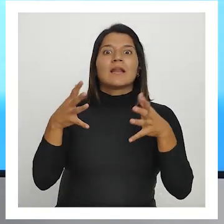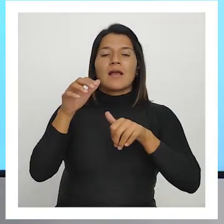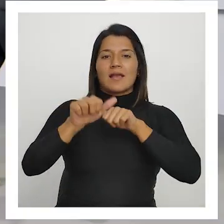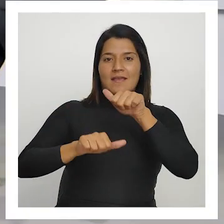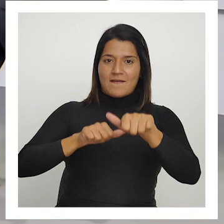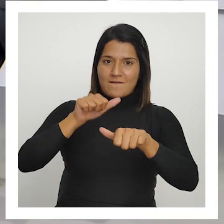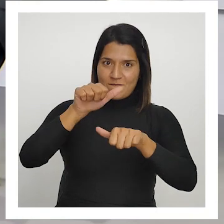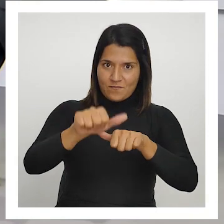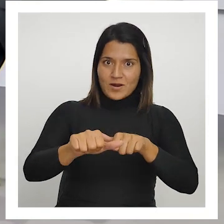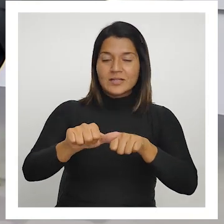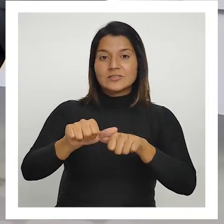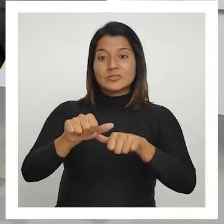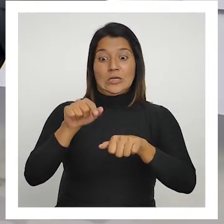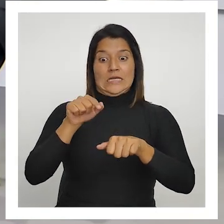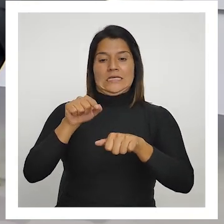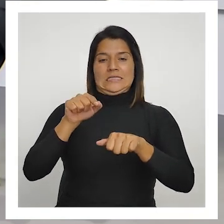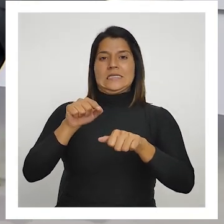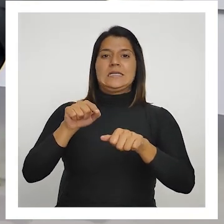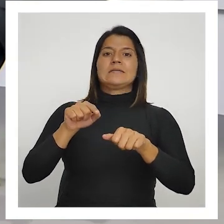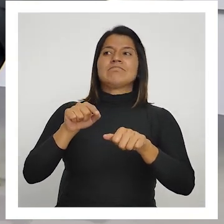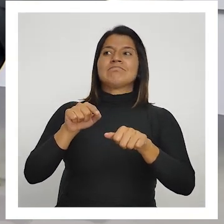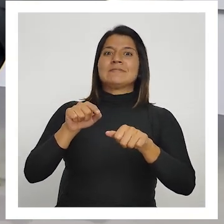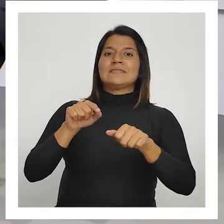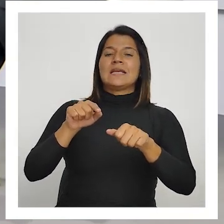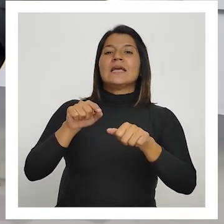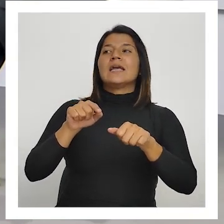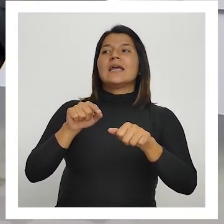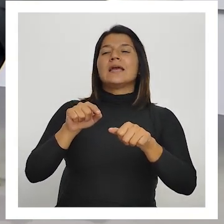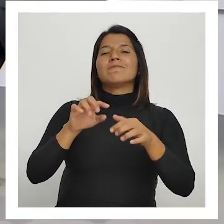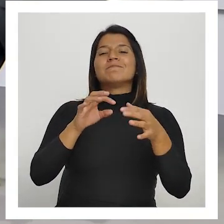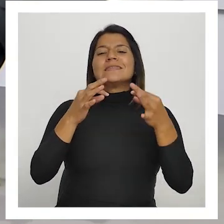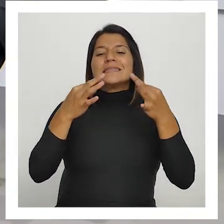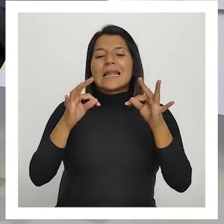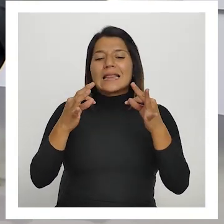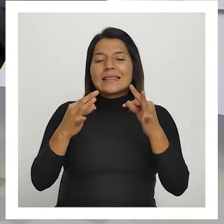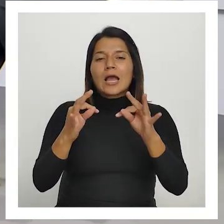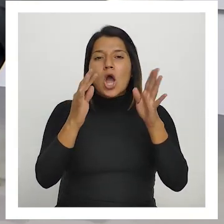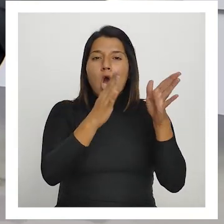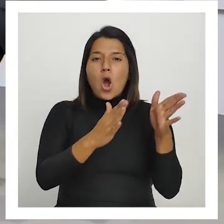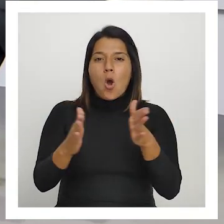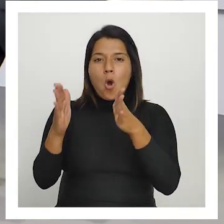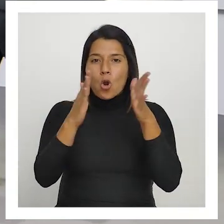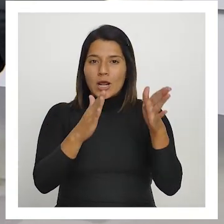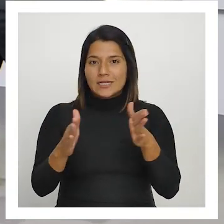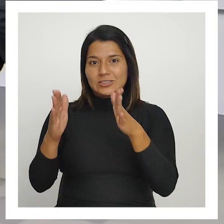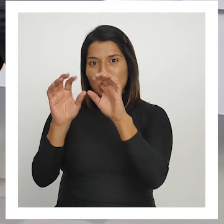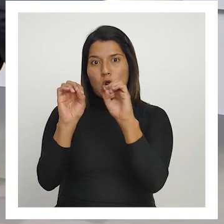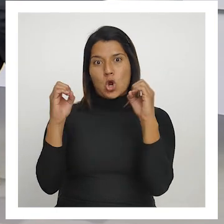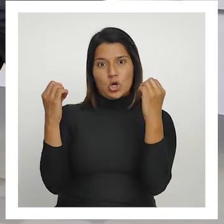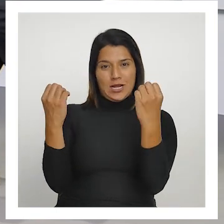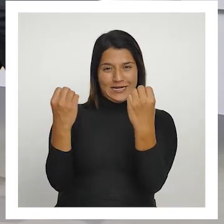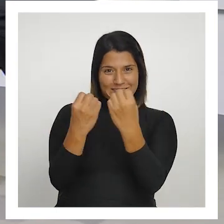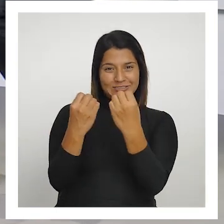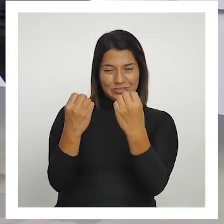esfuerzo que representa tratar de organizar una institución como la